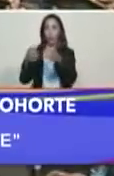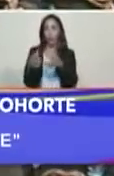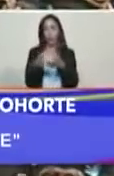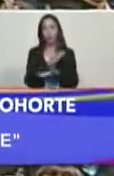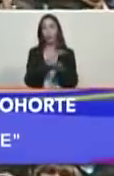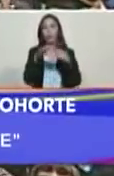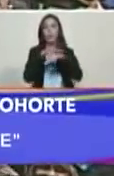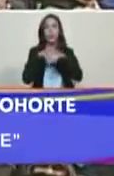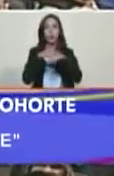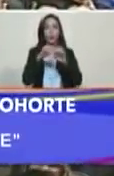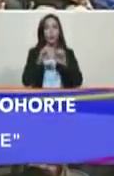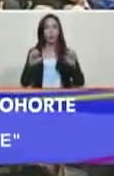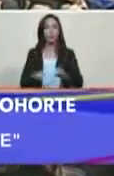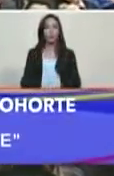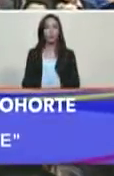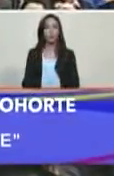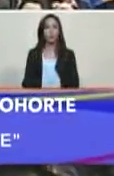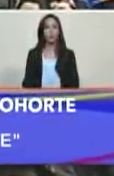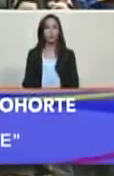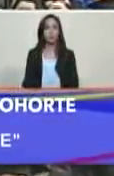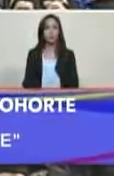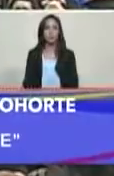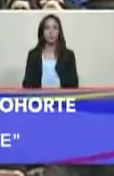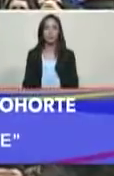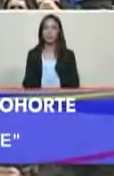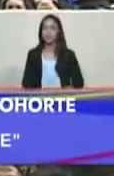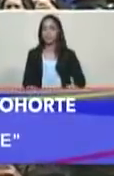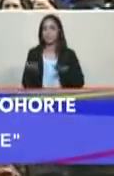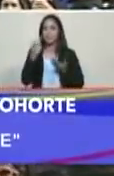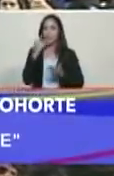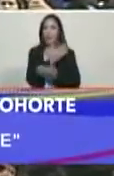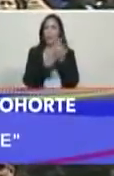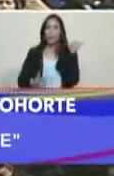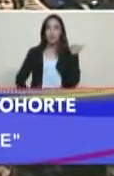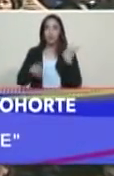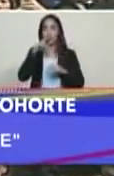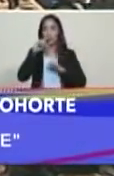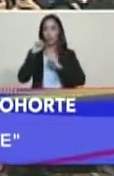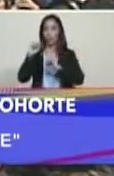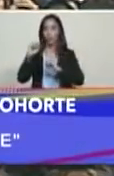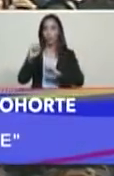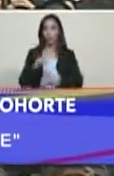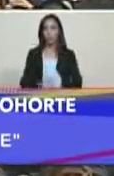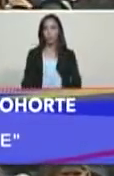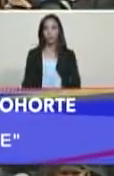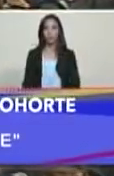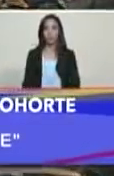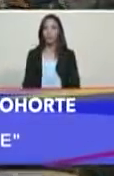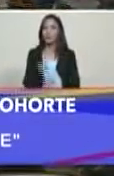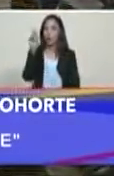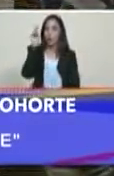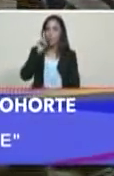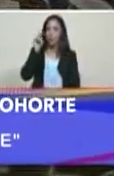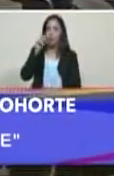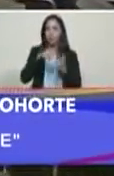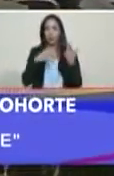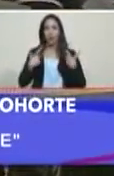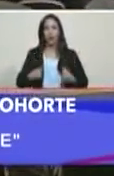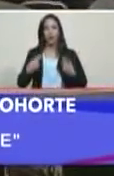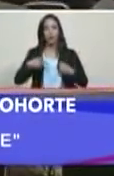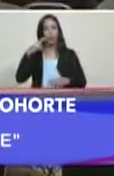educación. Ciudadano presidente Nicolás Maduro Moros, profesor Aristóbulo